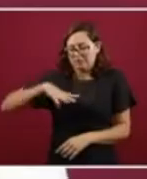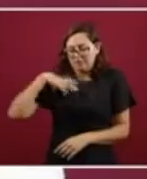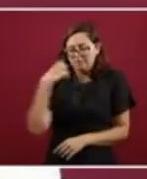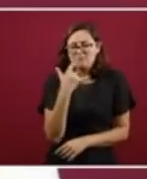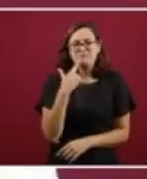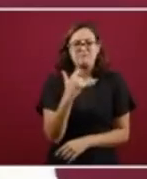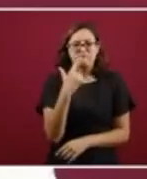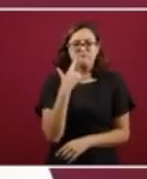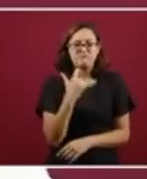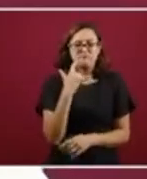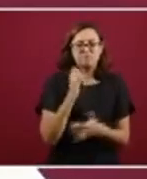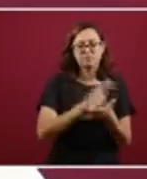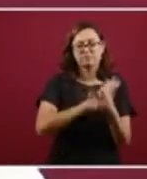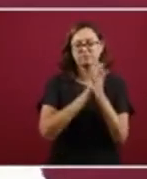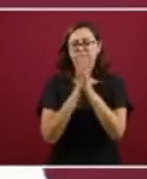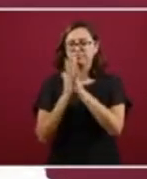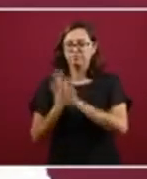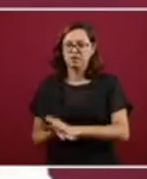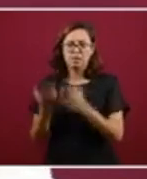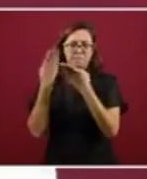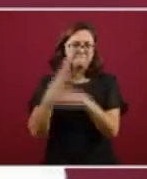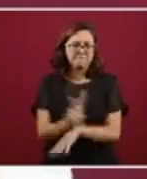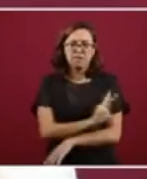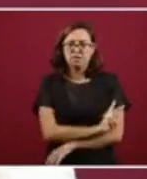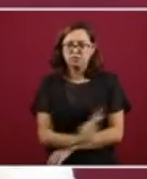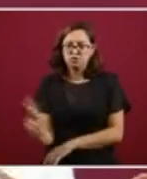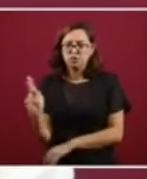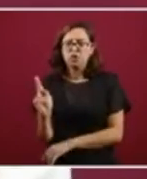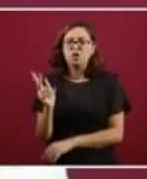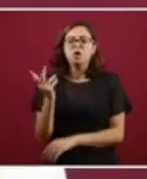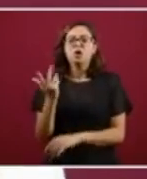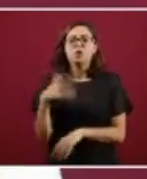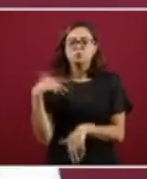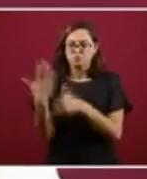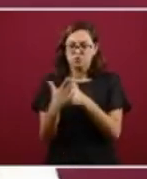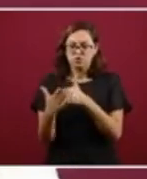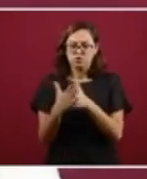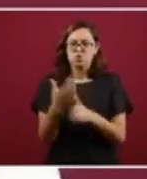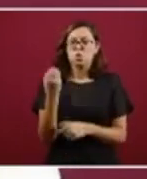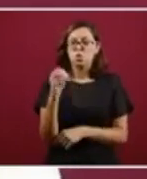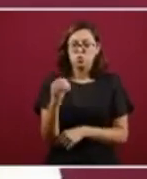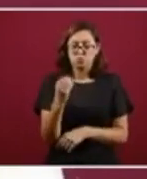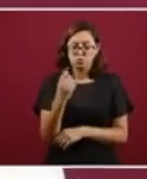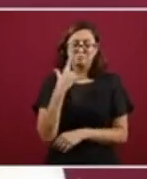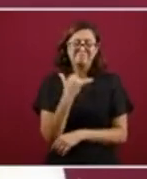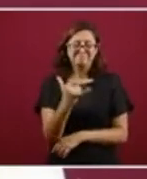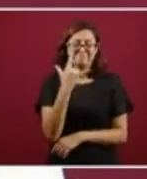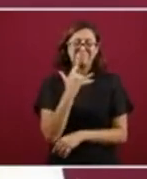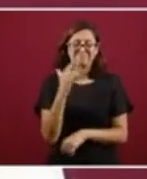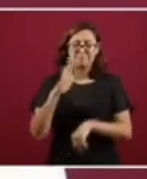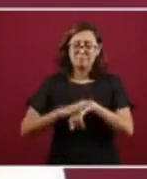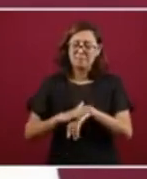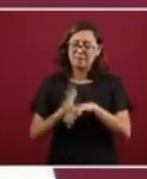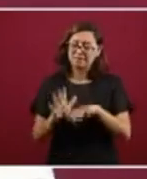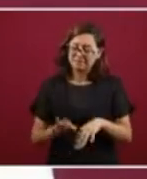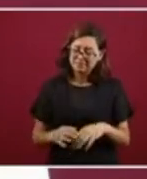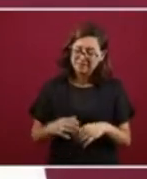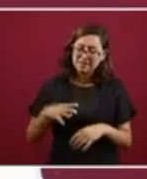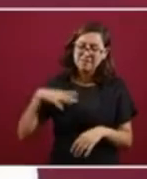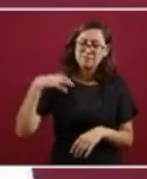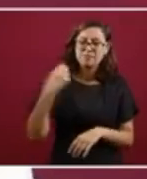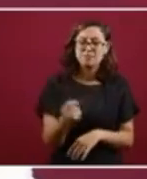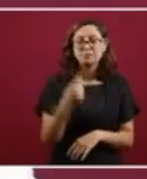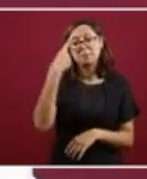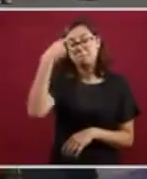126.000 millones de pesos. Y acá en el próximo mes de octubre vamos a hacer un esfuerzo muy importante con el Banco del Bienestar